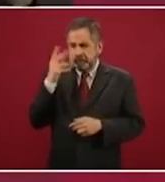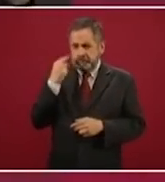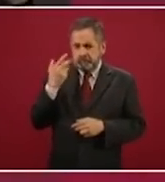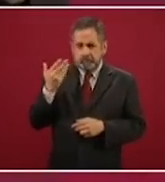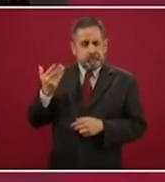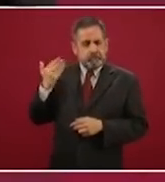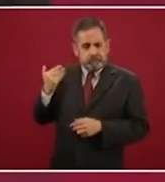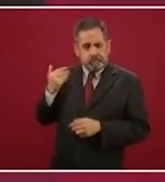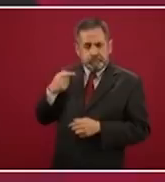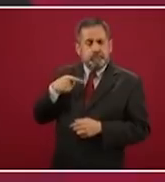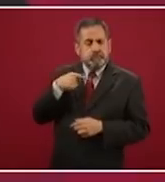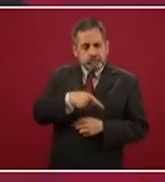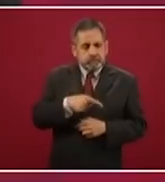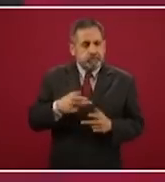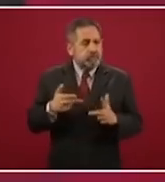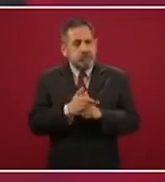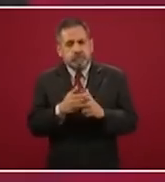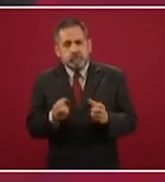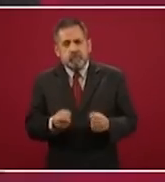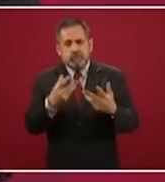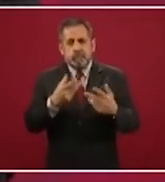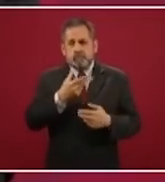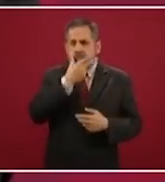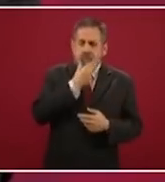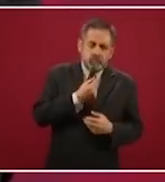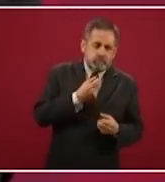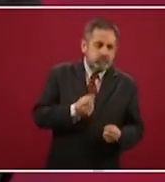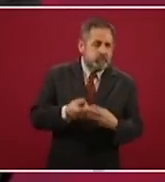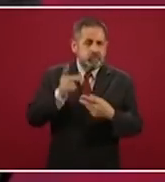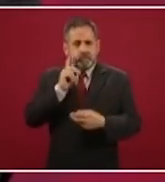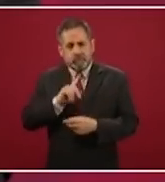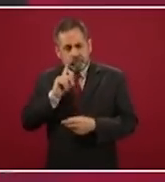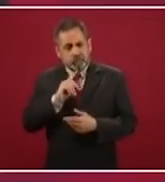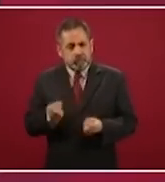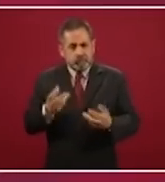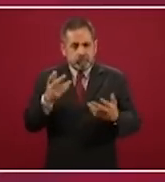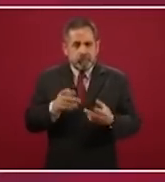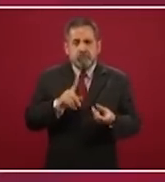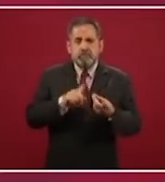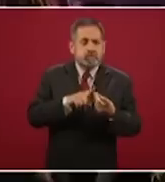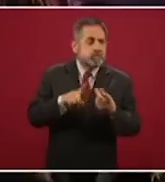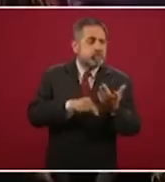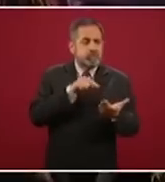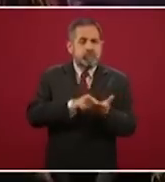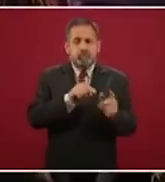horas. ¿Cuántos hombres? ¿Cuántas mujeres? ¿En dónde?